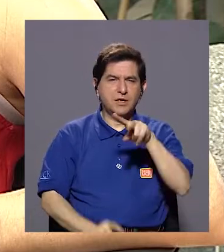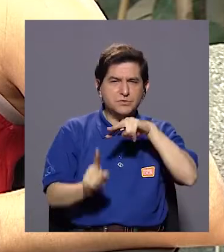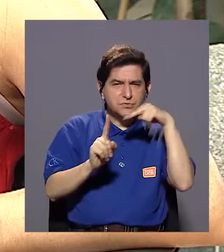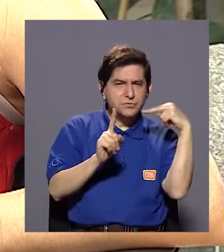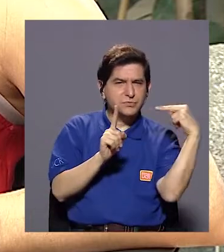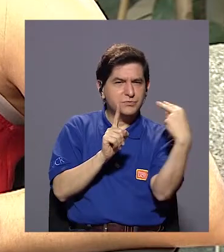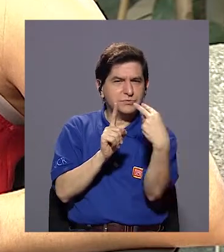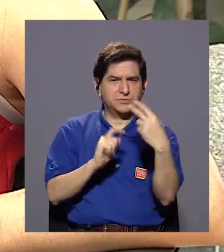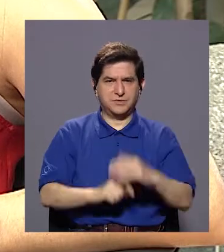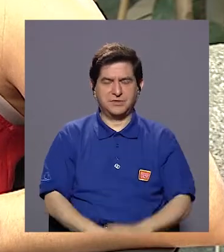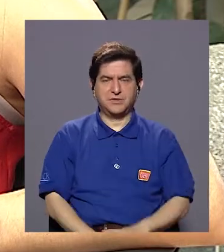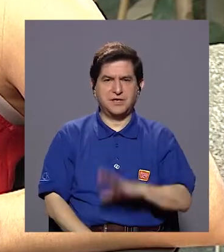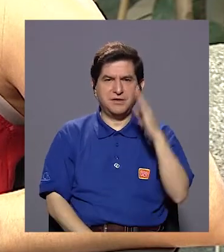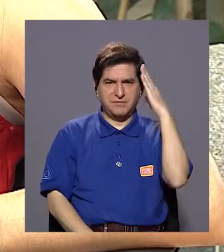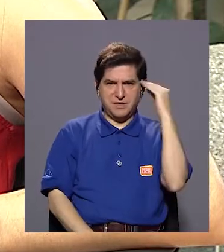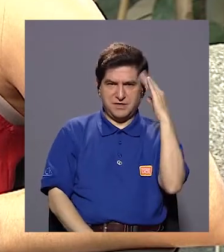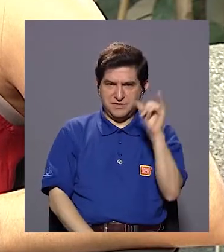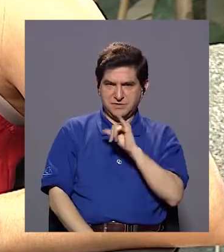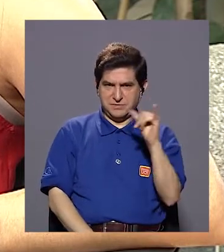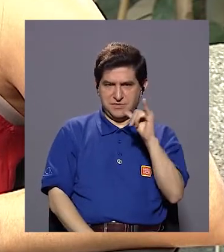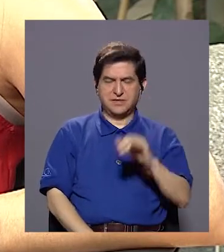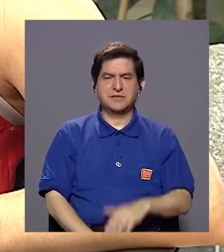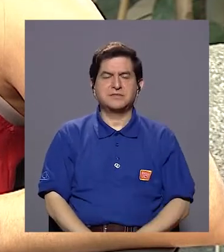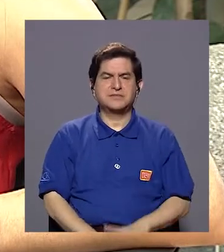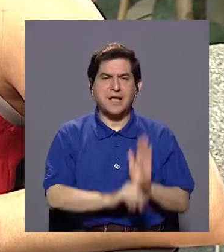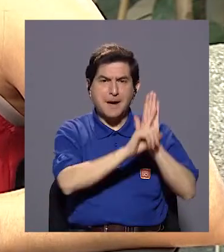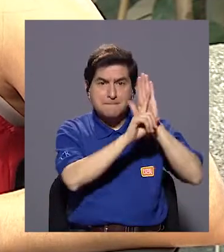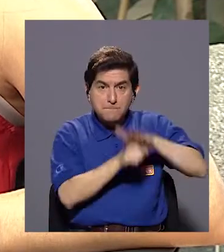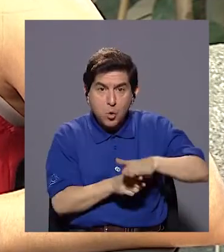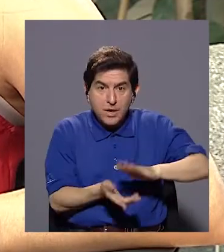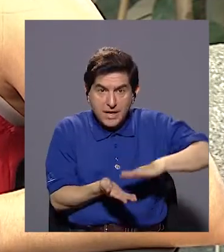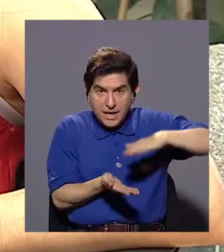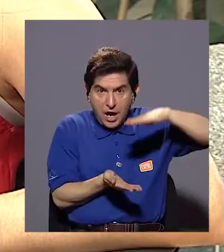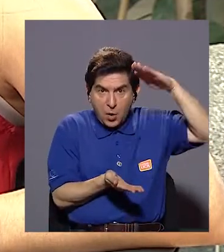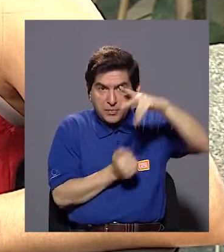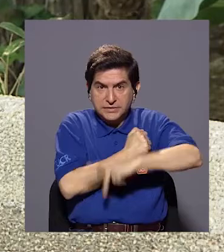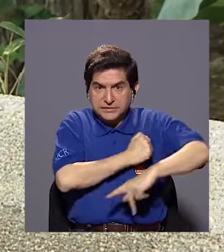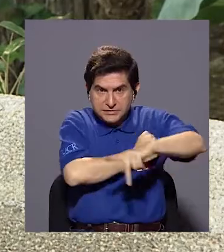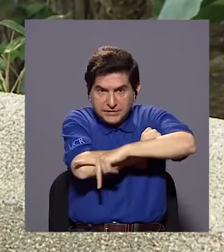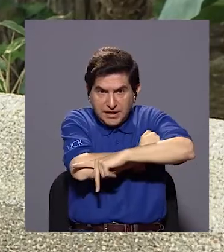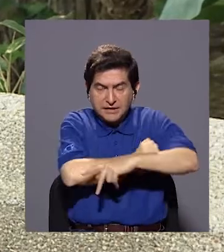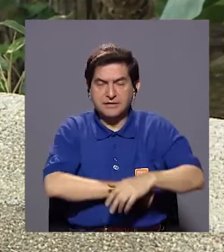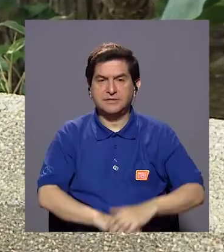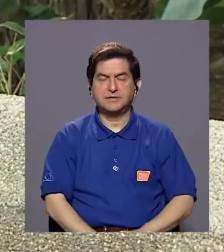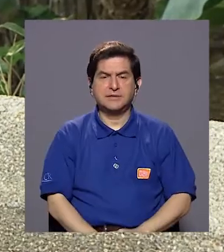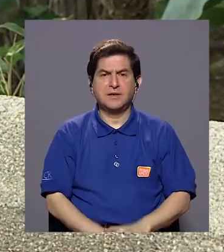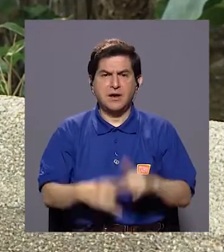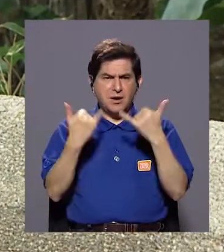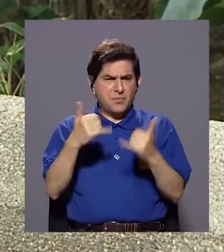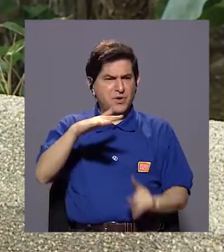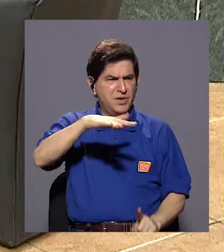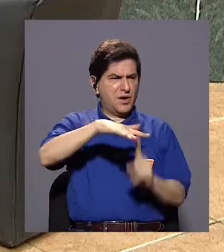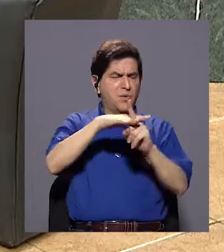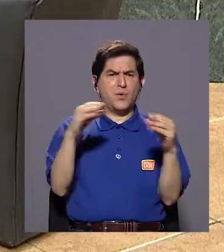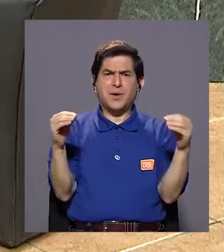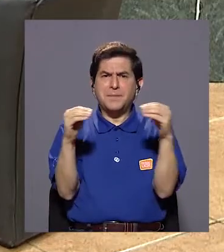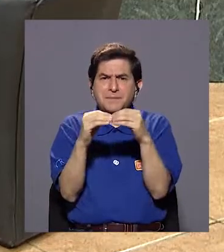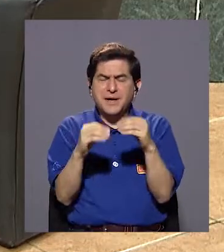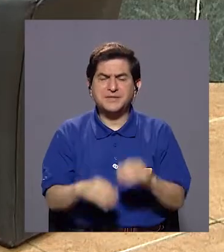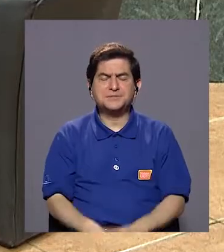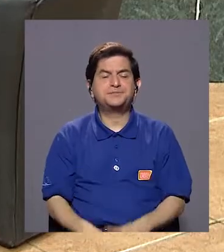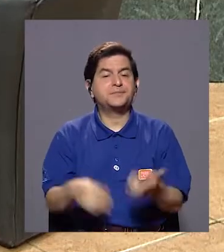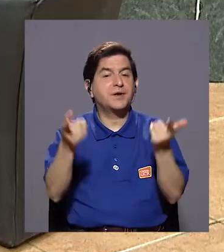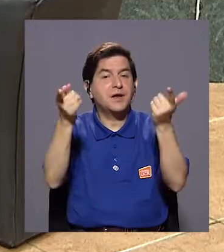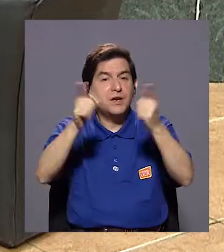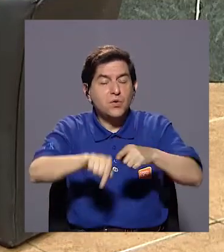óptica y su experiencia, Liliana, ¿el bullying ha incrementado en el país? ¿Porque bueno, ahora se visibiliza más? ¿O? Lo que pasa